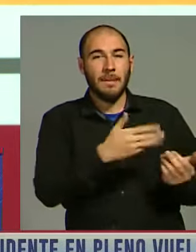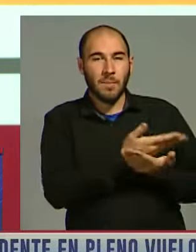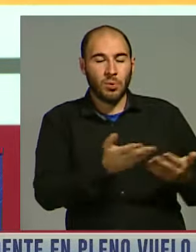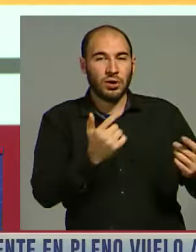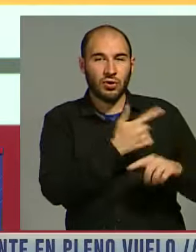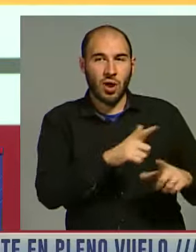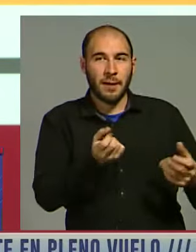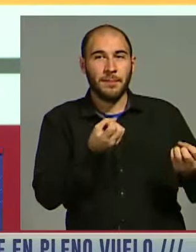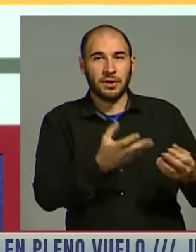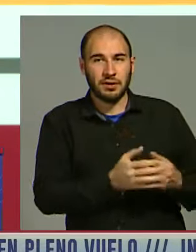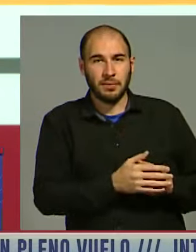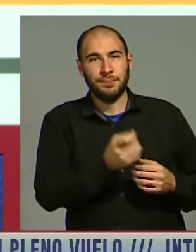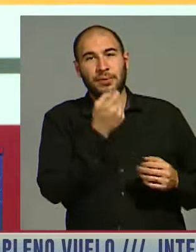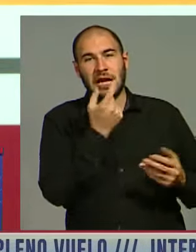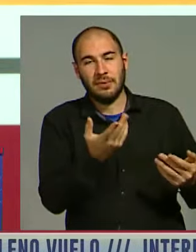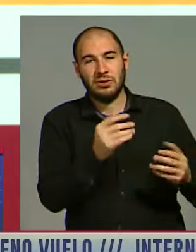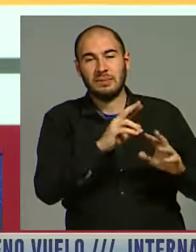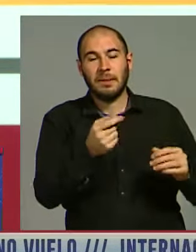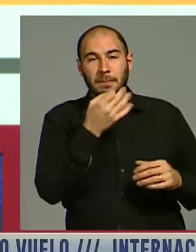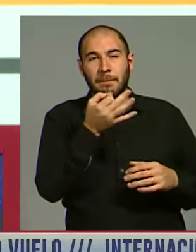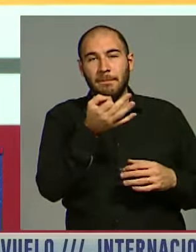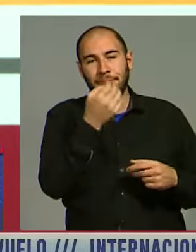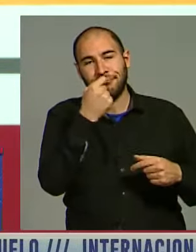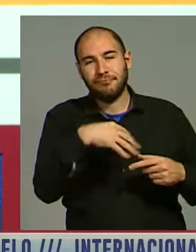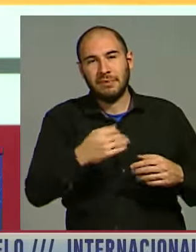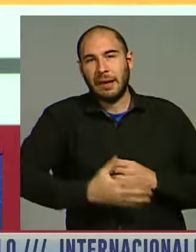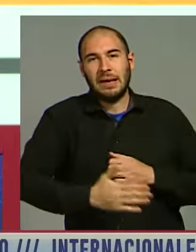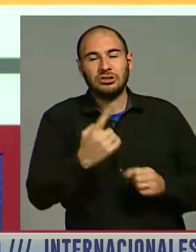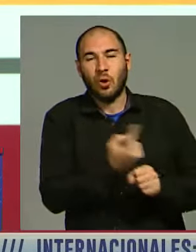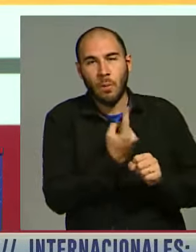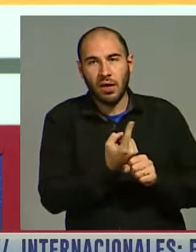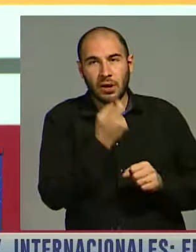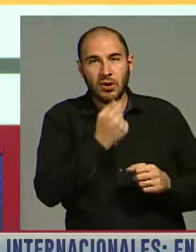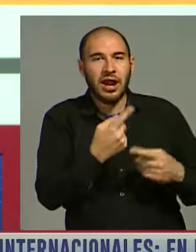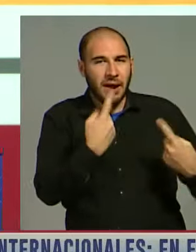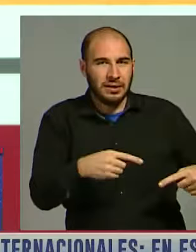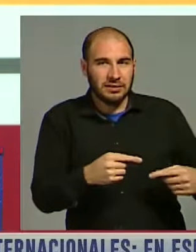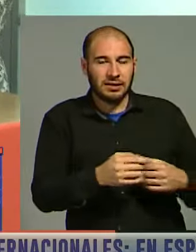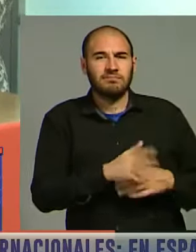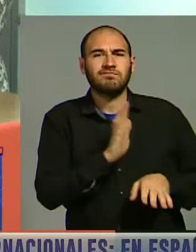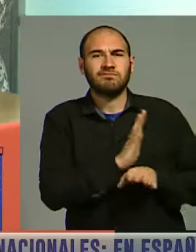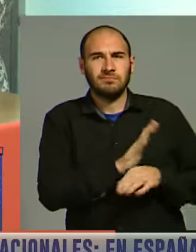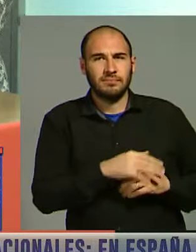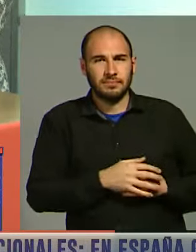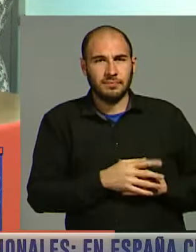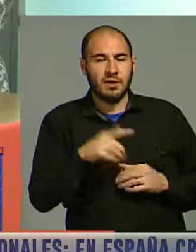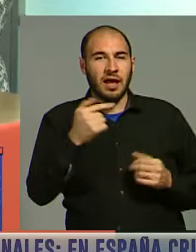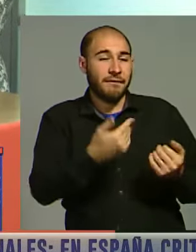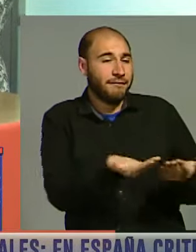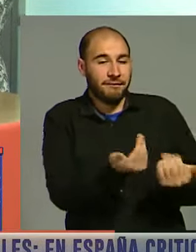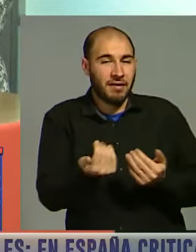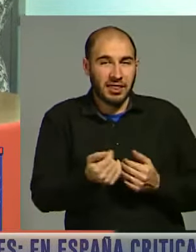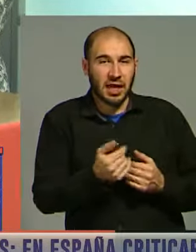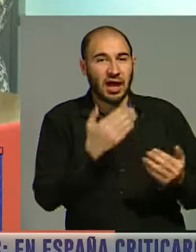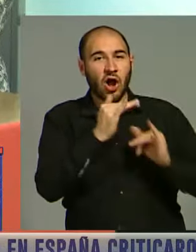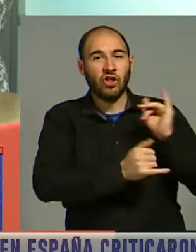porque si bien hay, por ejemplo, el método anticonceptivo, que es una de las cosas que uno puede utilizar como herramienta, evidentemente hay carencias al